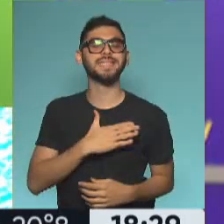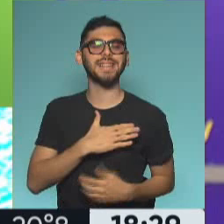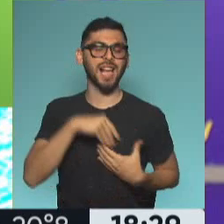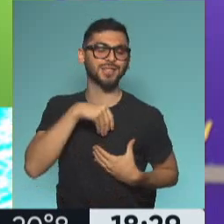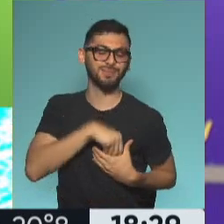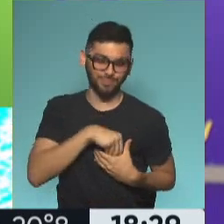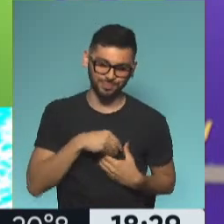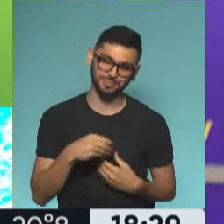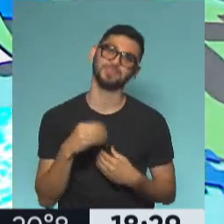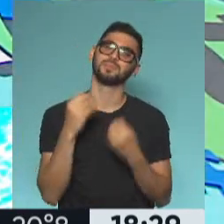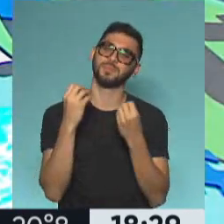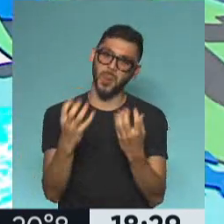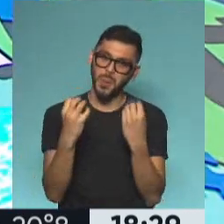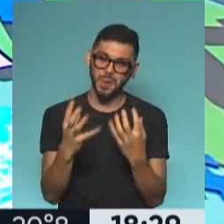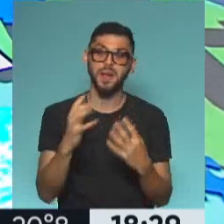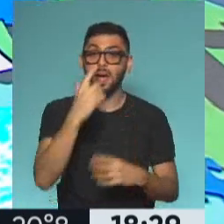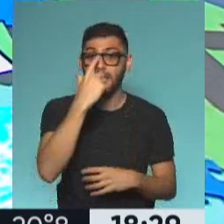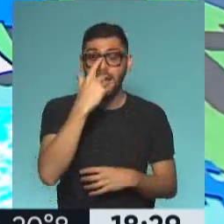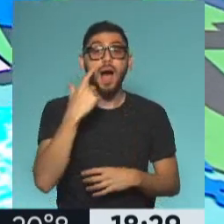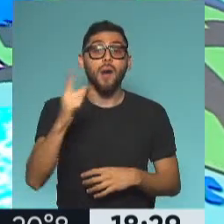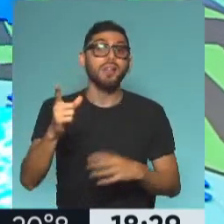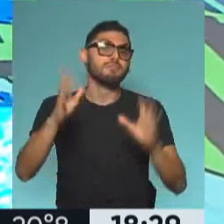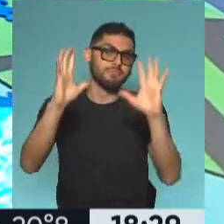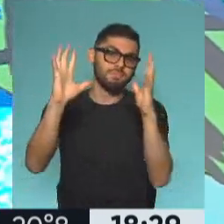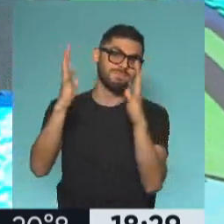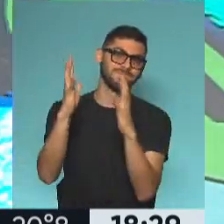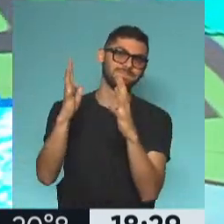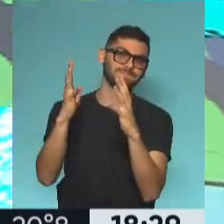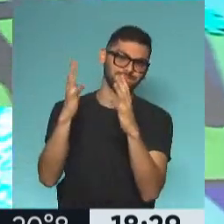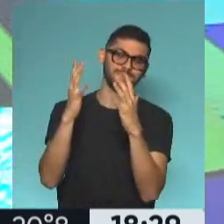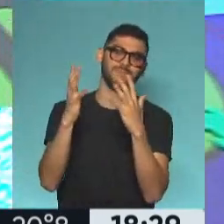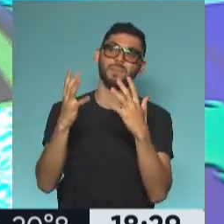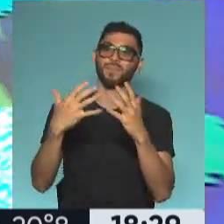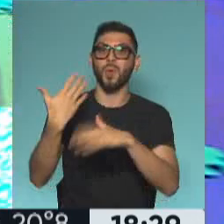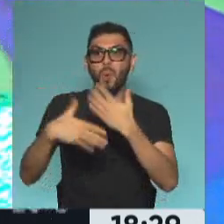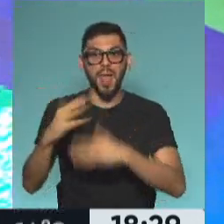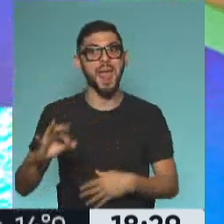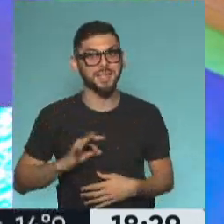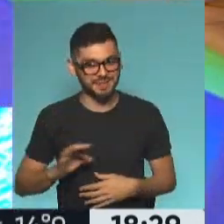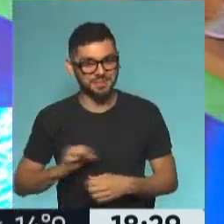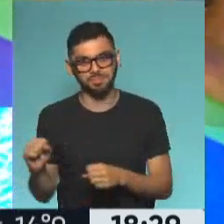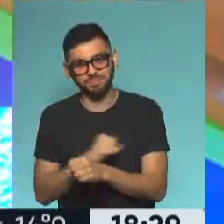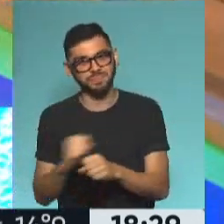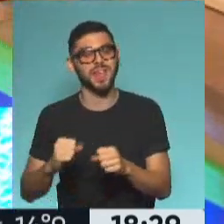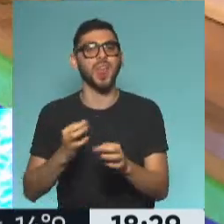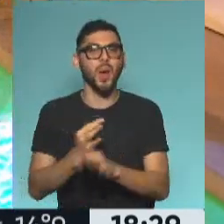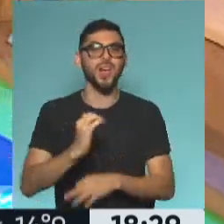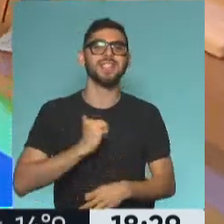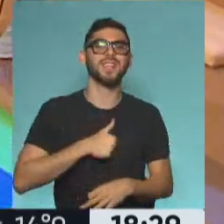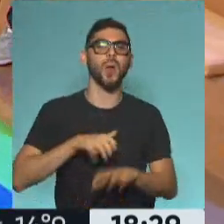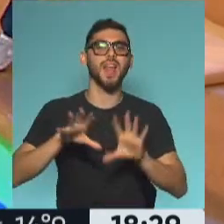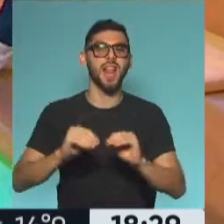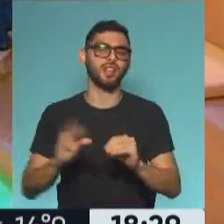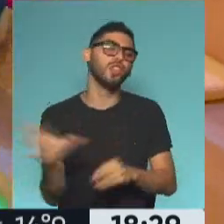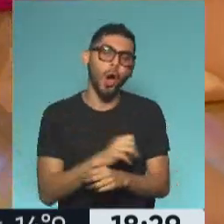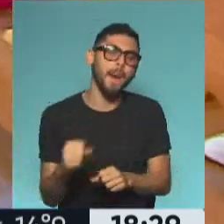Muy bien. Ahí está, bueno. Señoras y señores, fuerte el aplauso para los chicos que pasaron el examen de educación sexual integral.